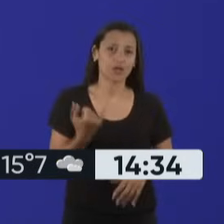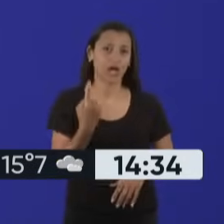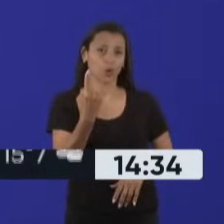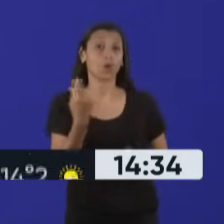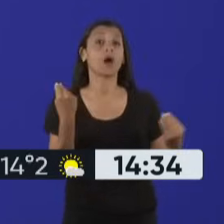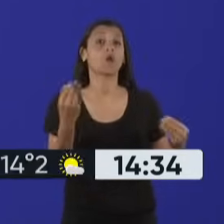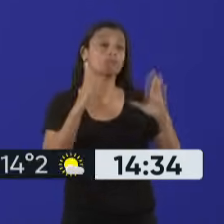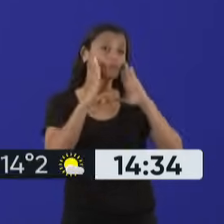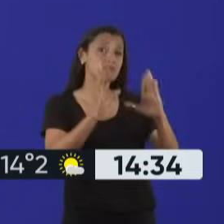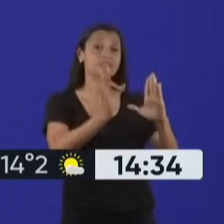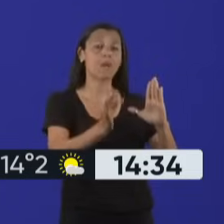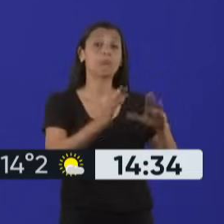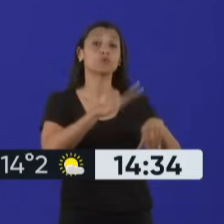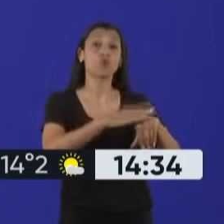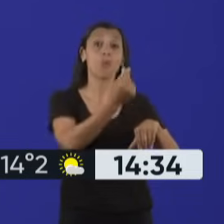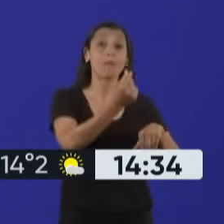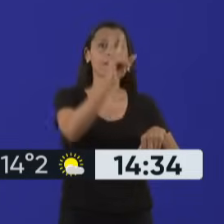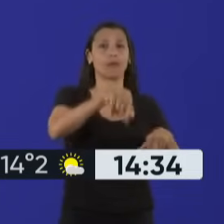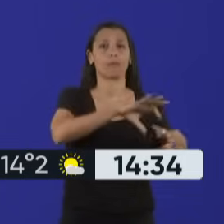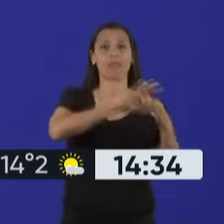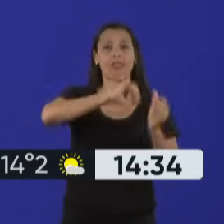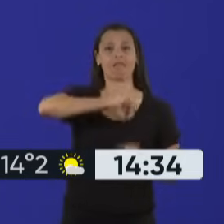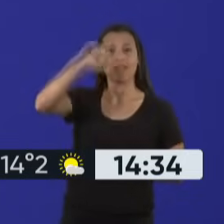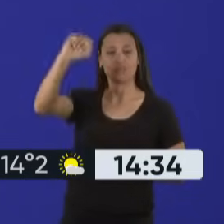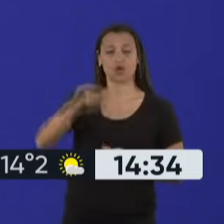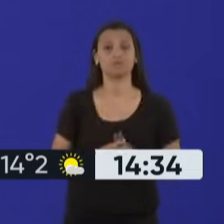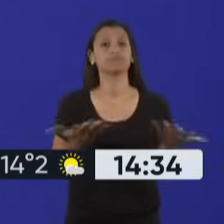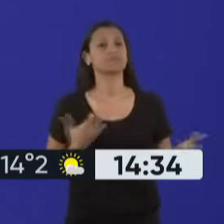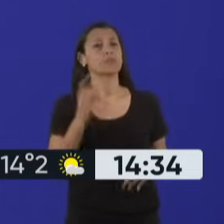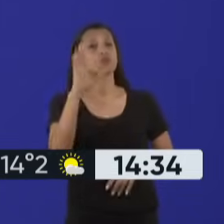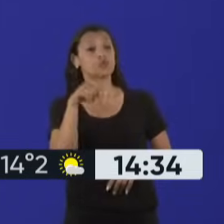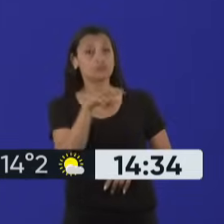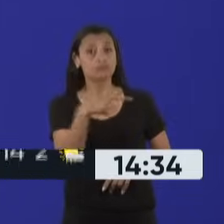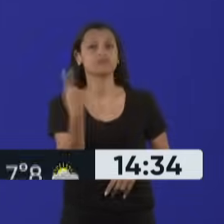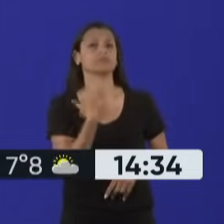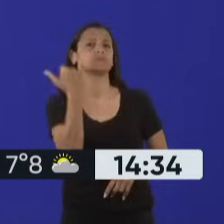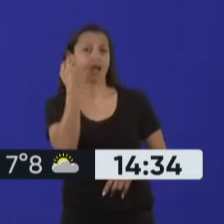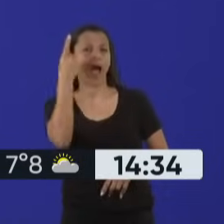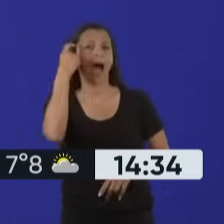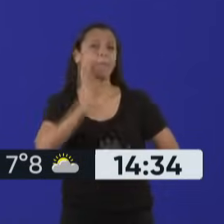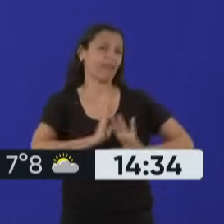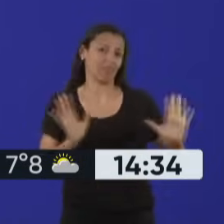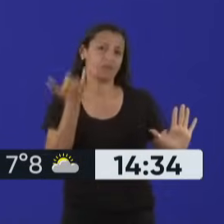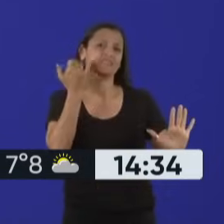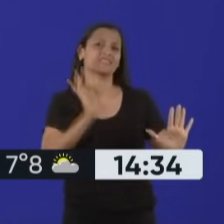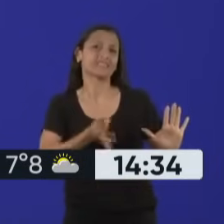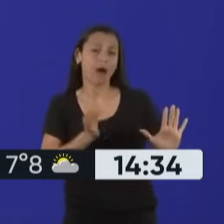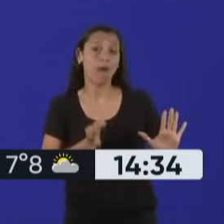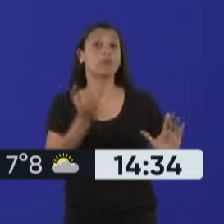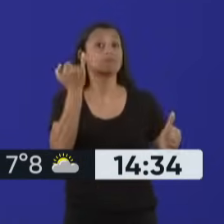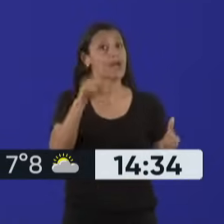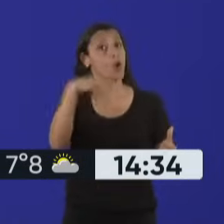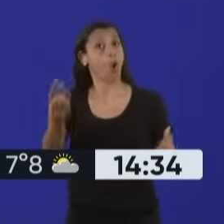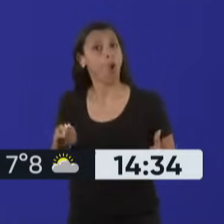el dinero es lo que causa la inflación. No solo aprendimos esa lección, aprendimos también otra